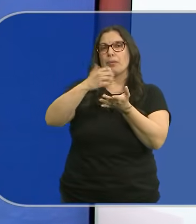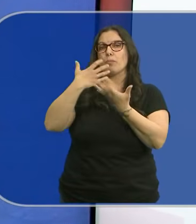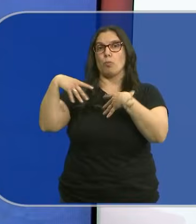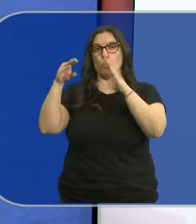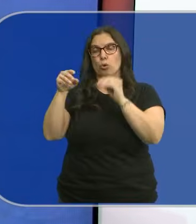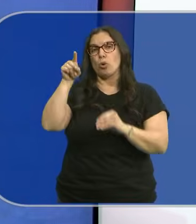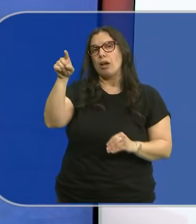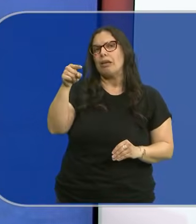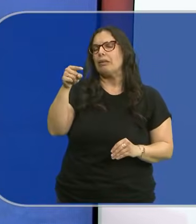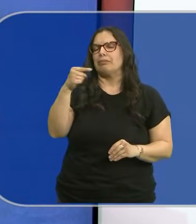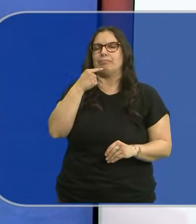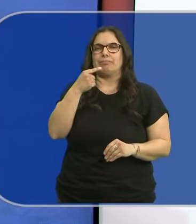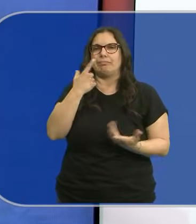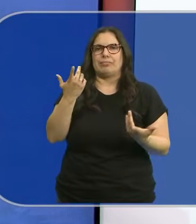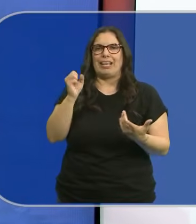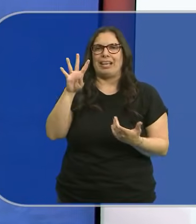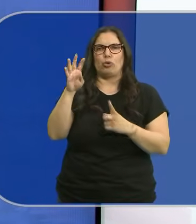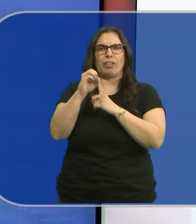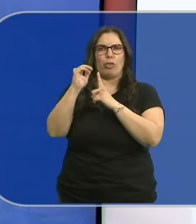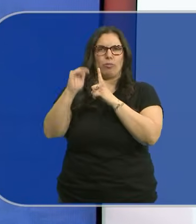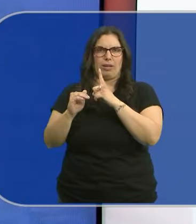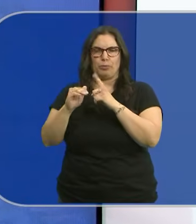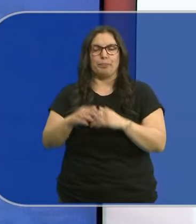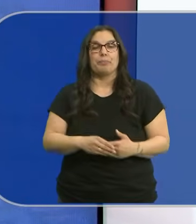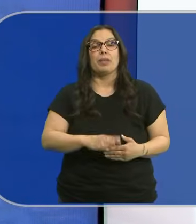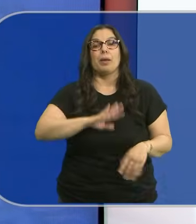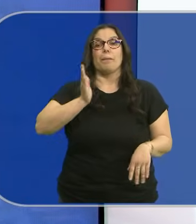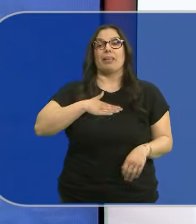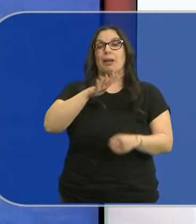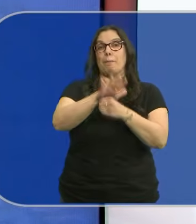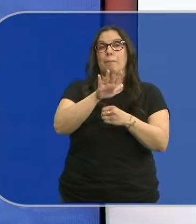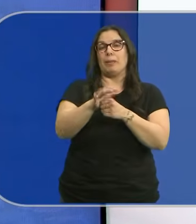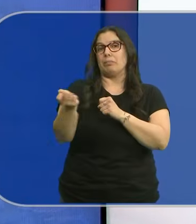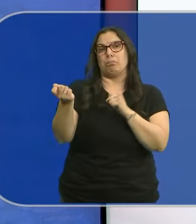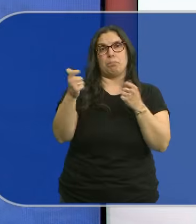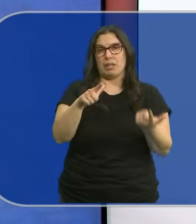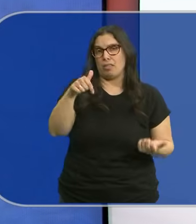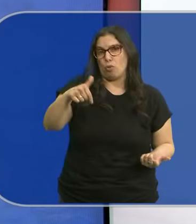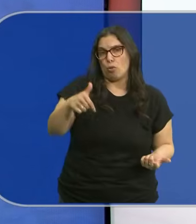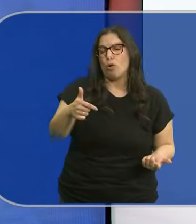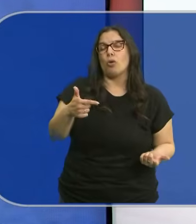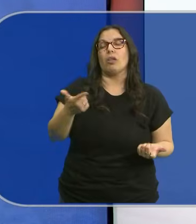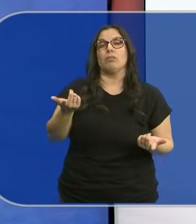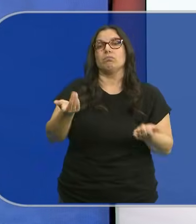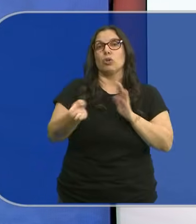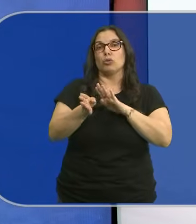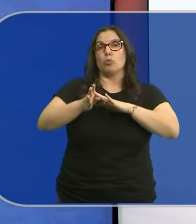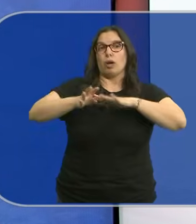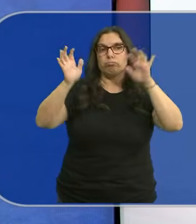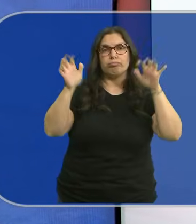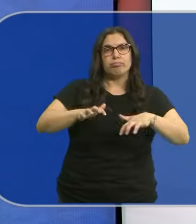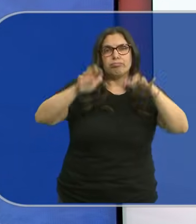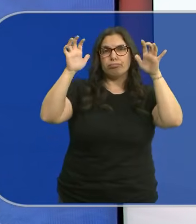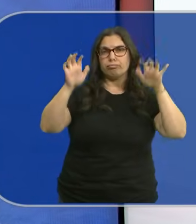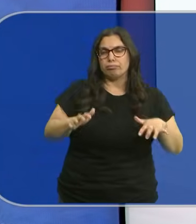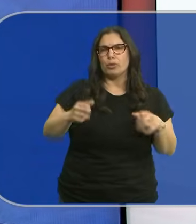Burgos, donde ni siquiera pasarán de los 14 grados. Y para mañana martes, pues panorama muy similar al del día de hoy. Seguiremos con precipitaciones que de